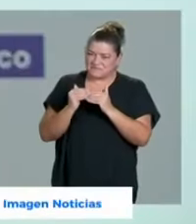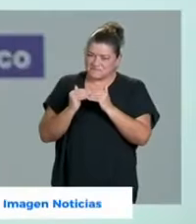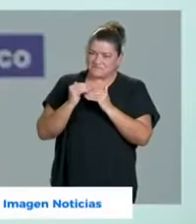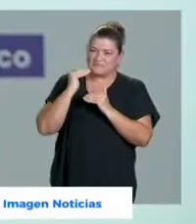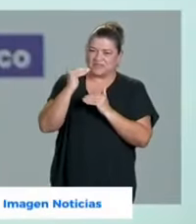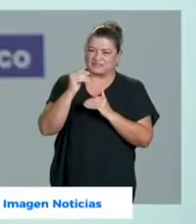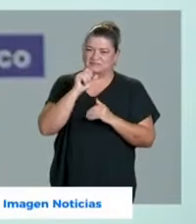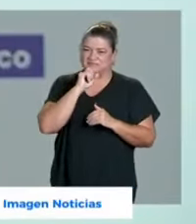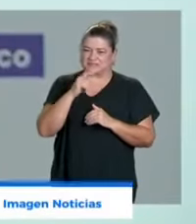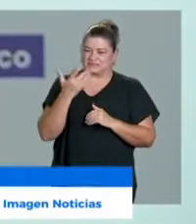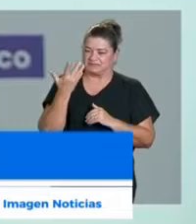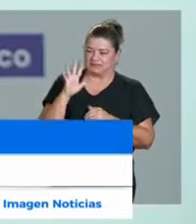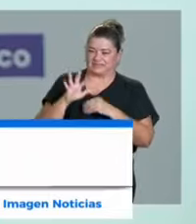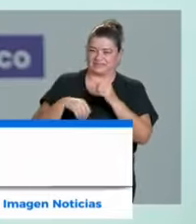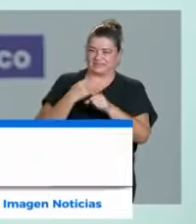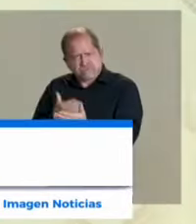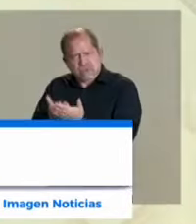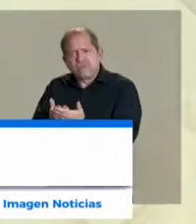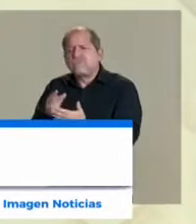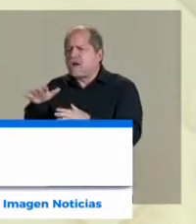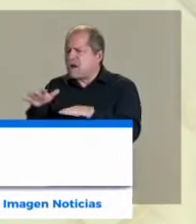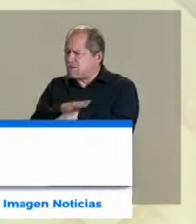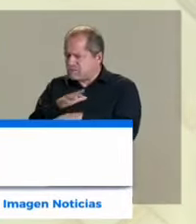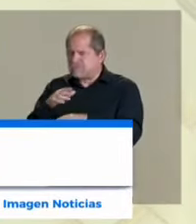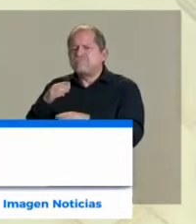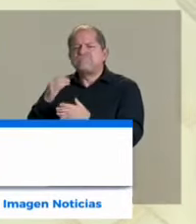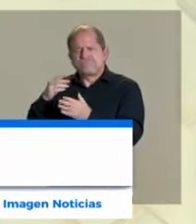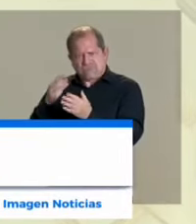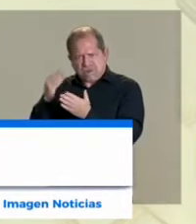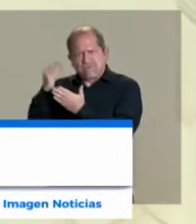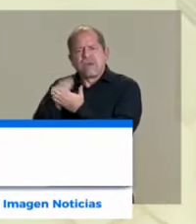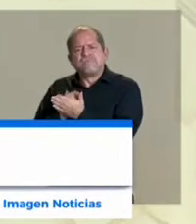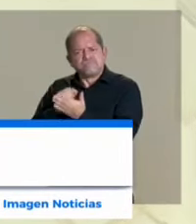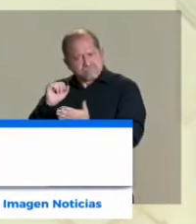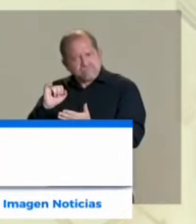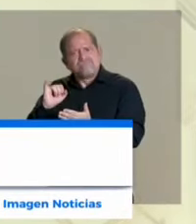Hay que agregarle jornadas laborales dignas. Apoyemos a los empresarios